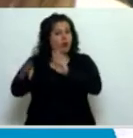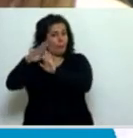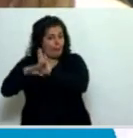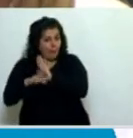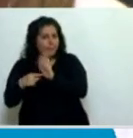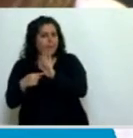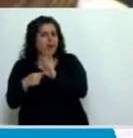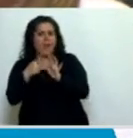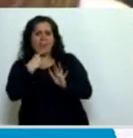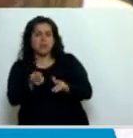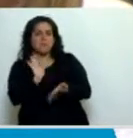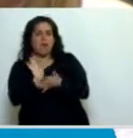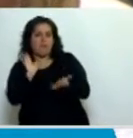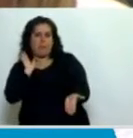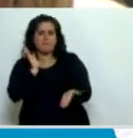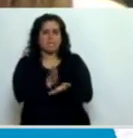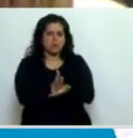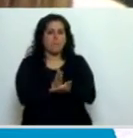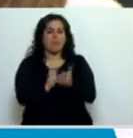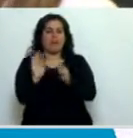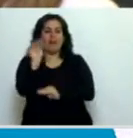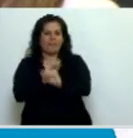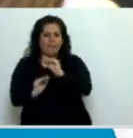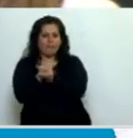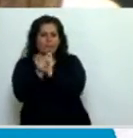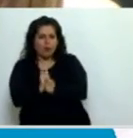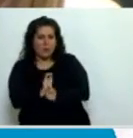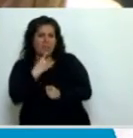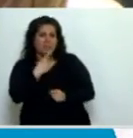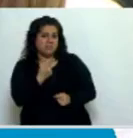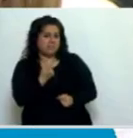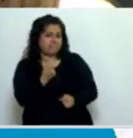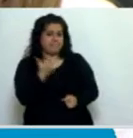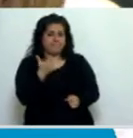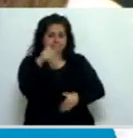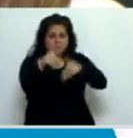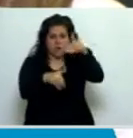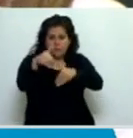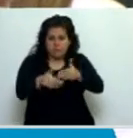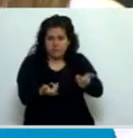exige para su sanción, su reforma, una mayoría simple de voto, naturalmente.